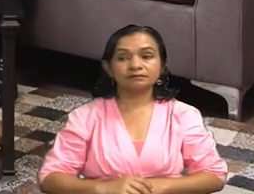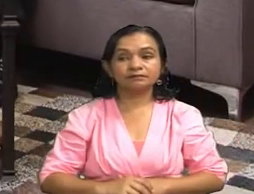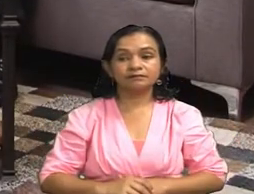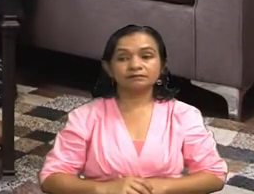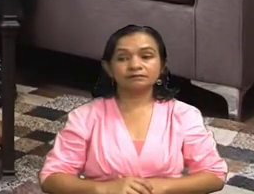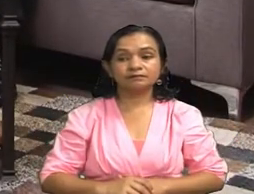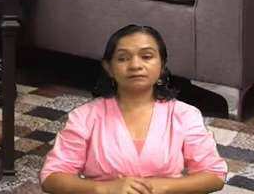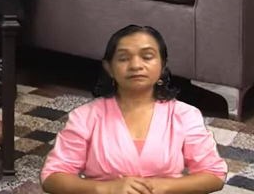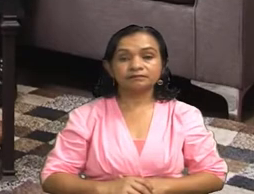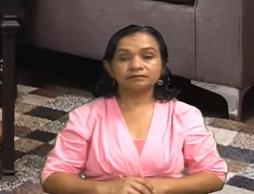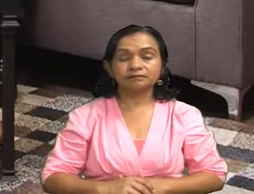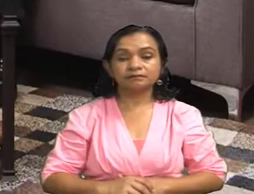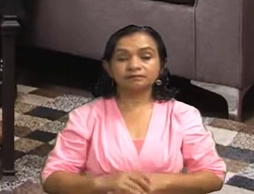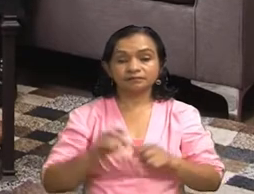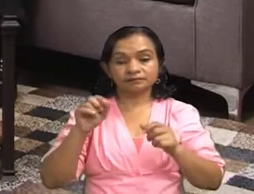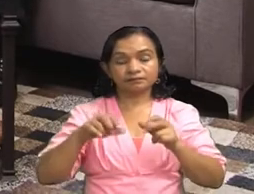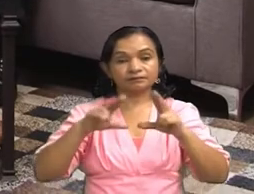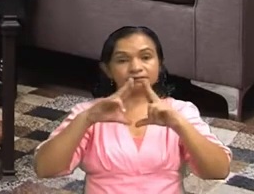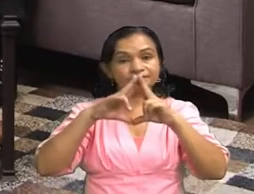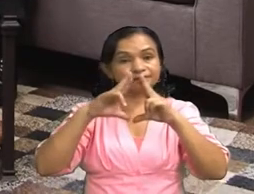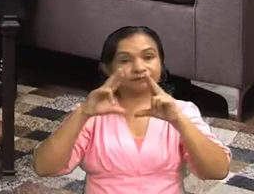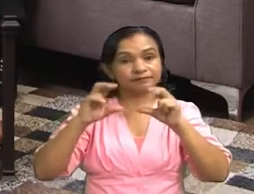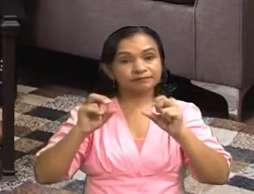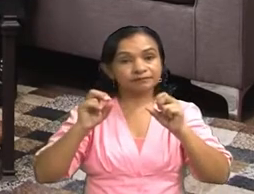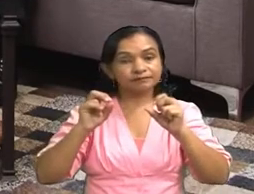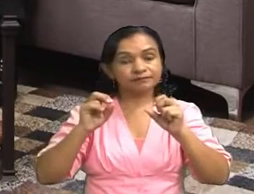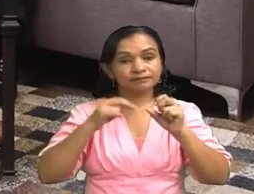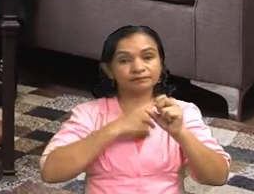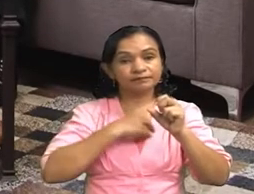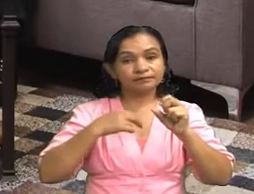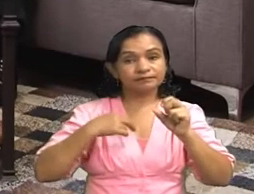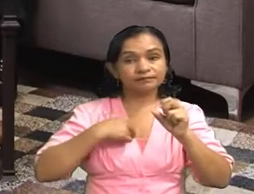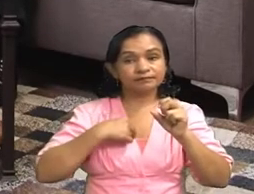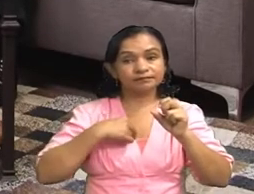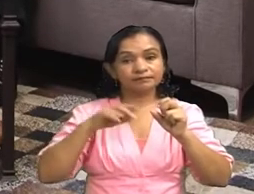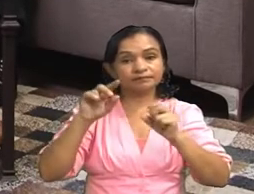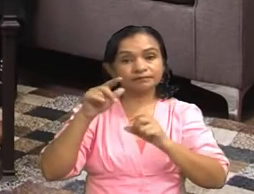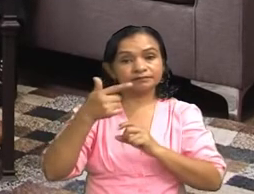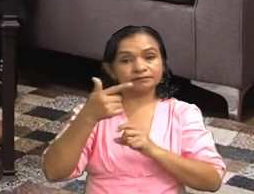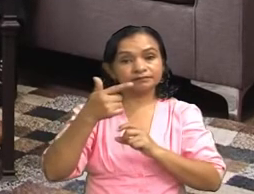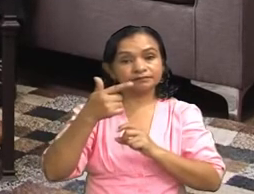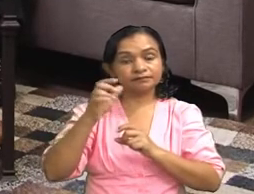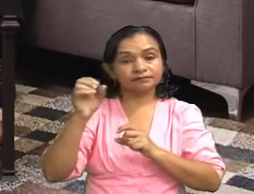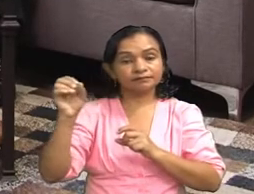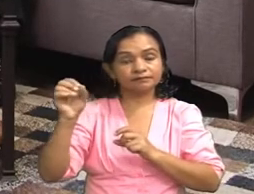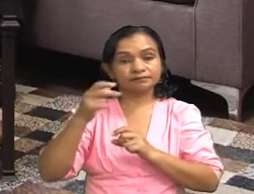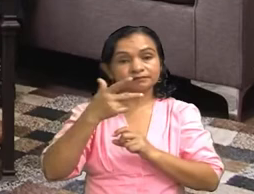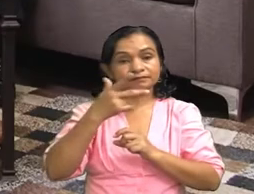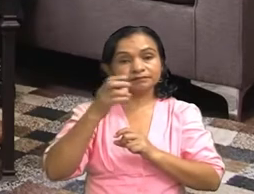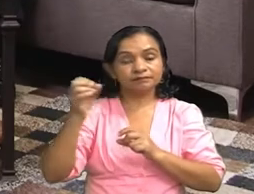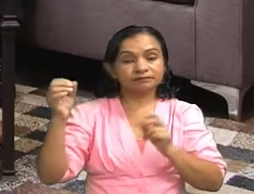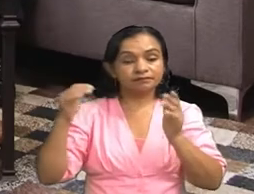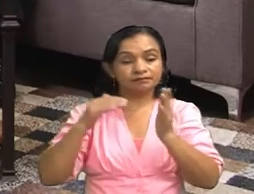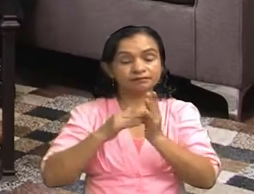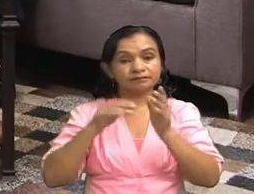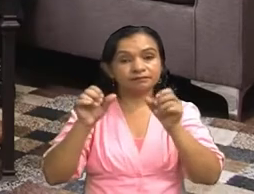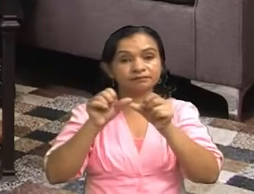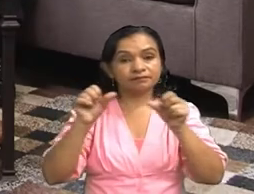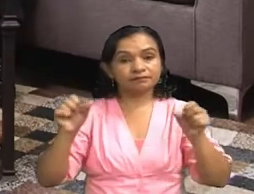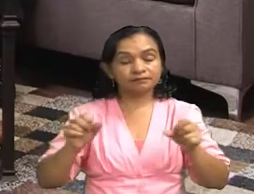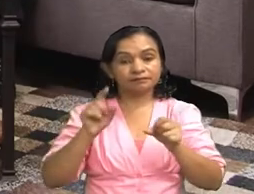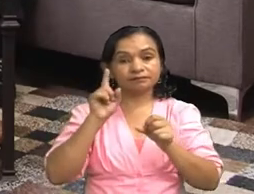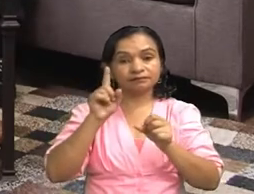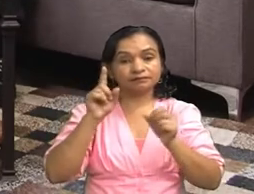la extracción de este país llega hasta 700, 800 mil animales al año, pero nacen